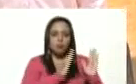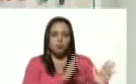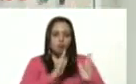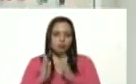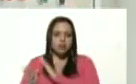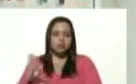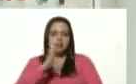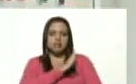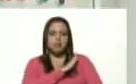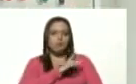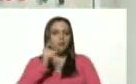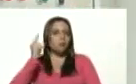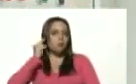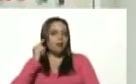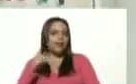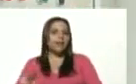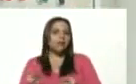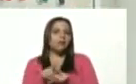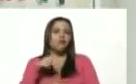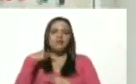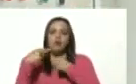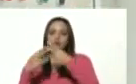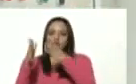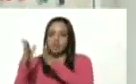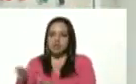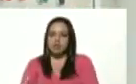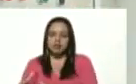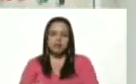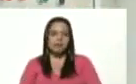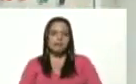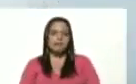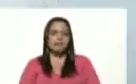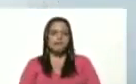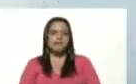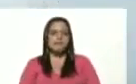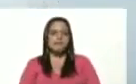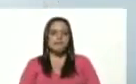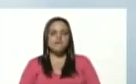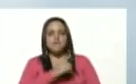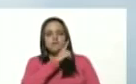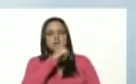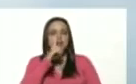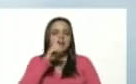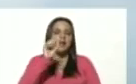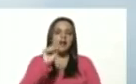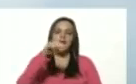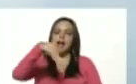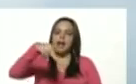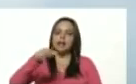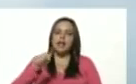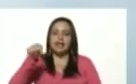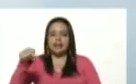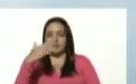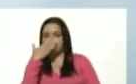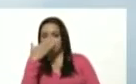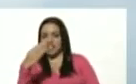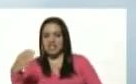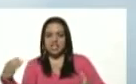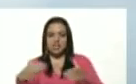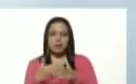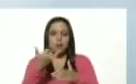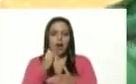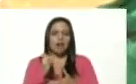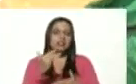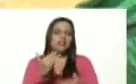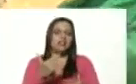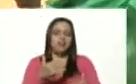que tenemos, mujeres como nuestra vocera ejecutiva Ana, quien al frente de este equipo continúa batallando,